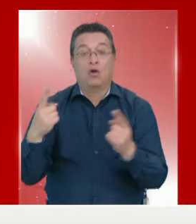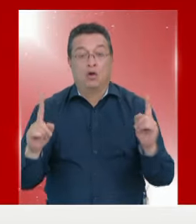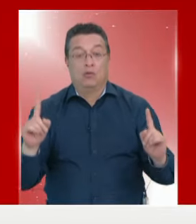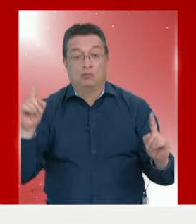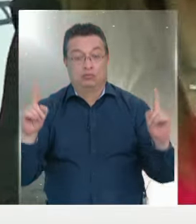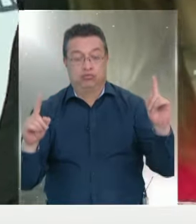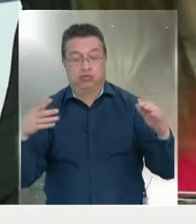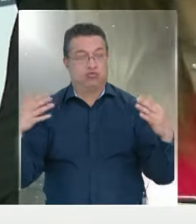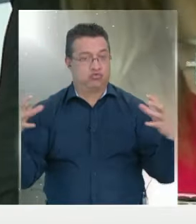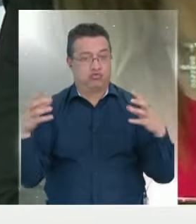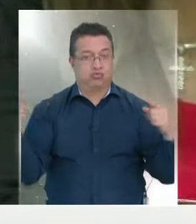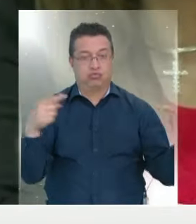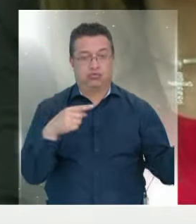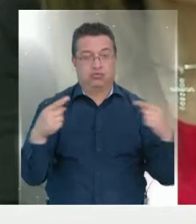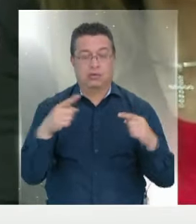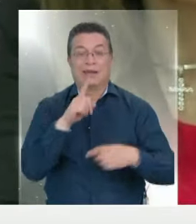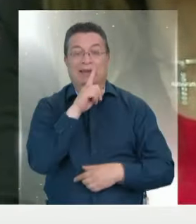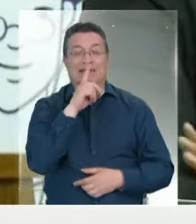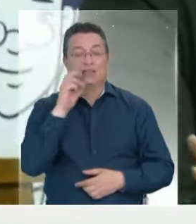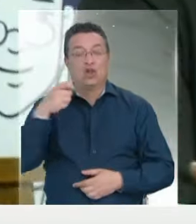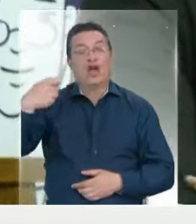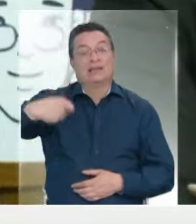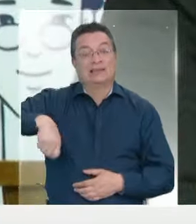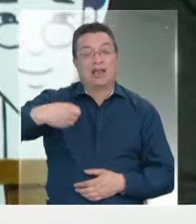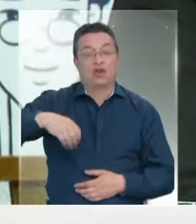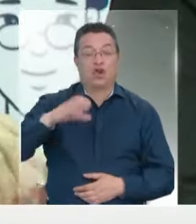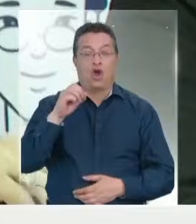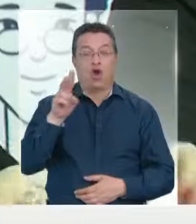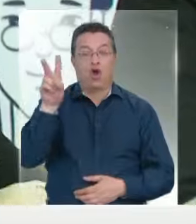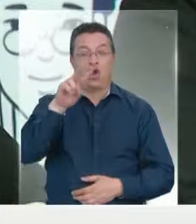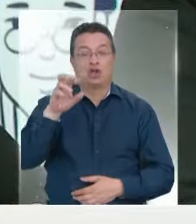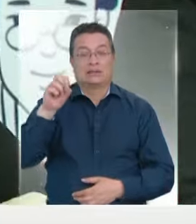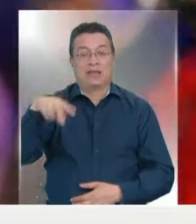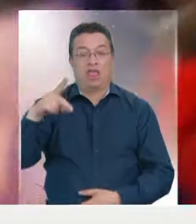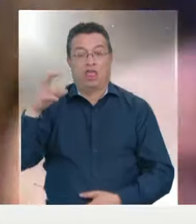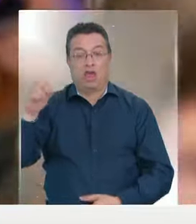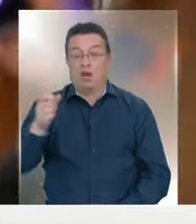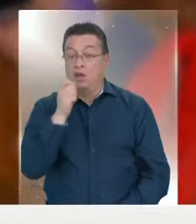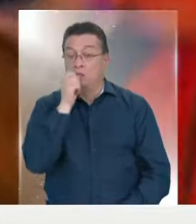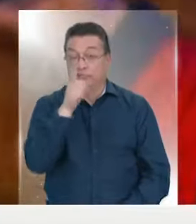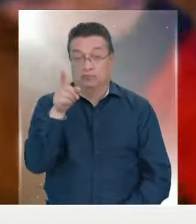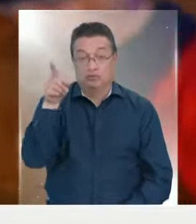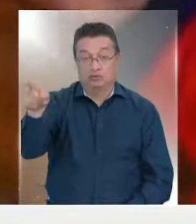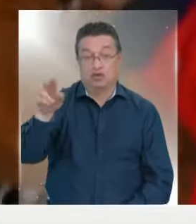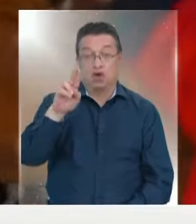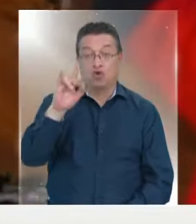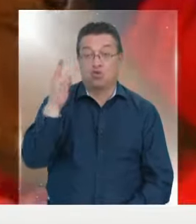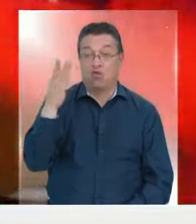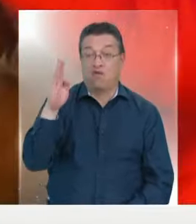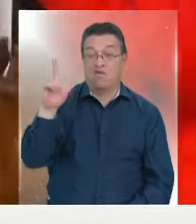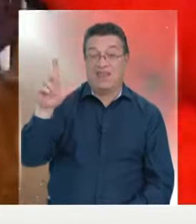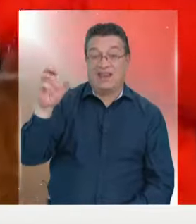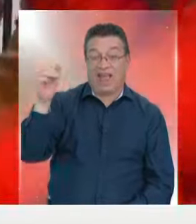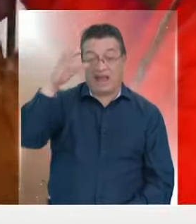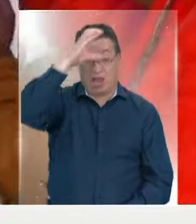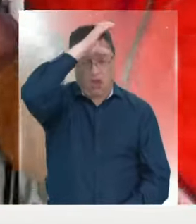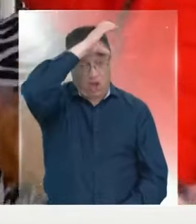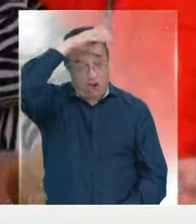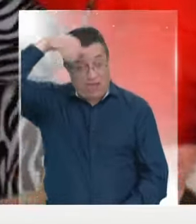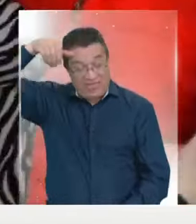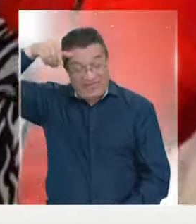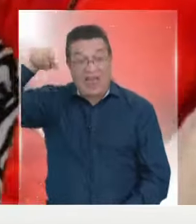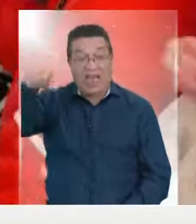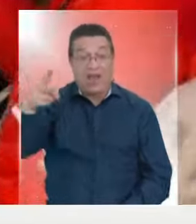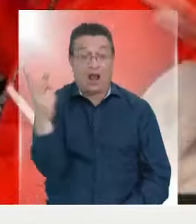disputa contundente respaldada por su tío, el senador José Manuel Osandón, denunciaba que la alianza Rubilar y Codina, como carta de la